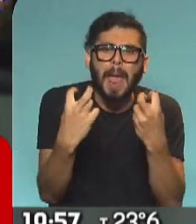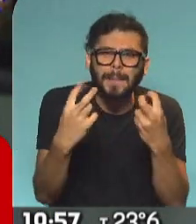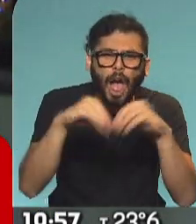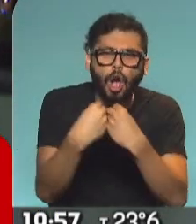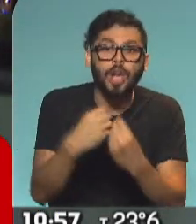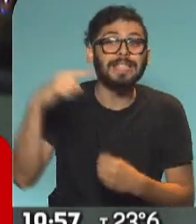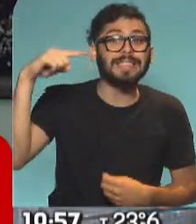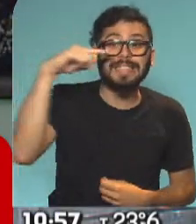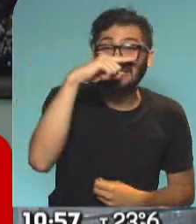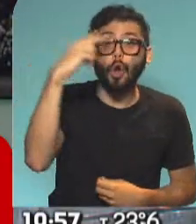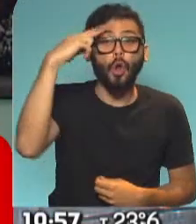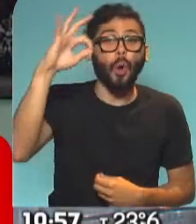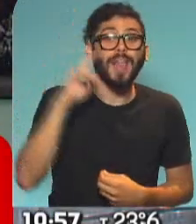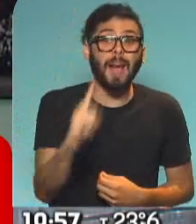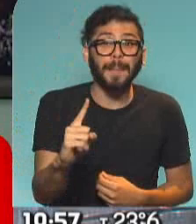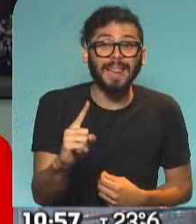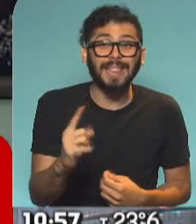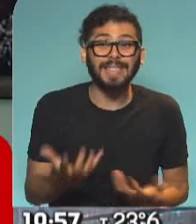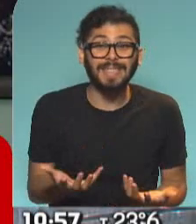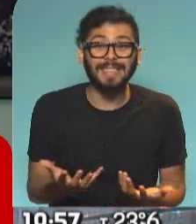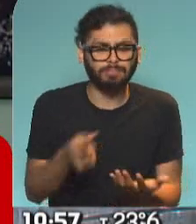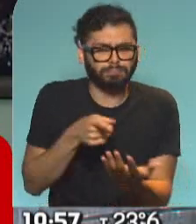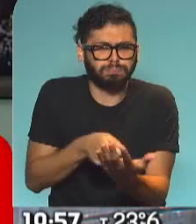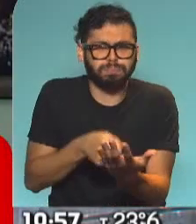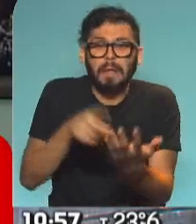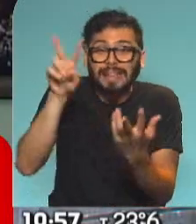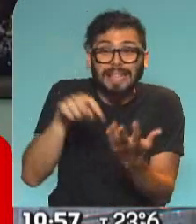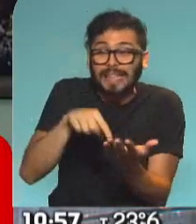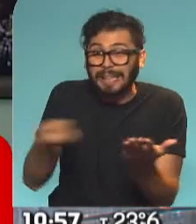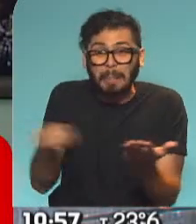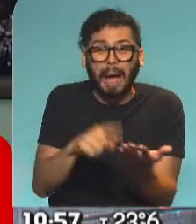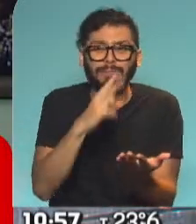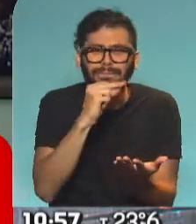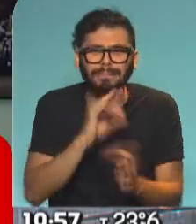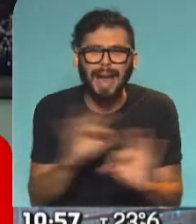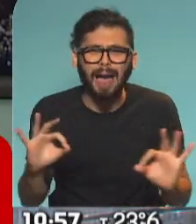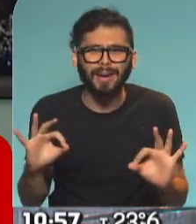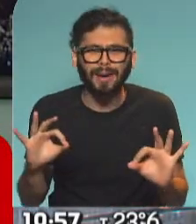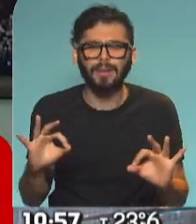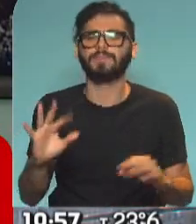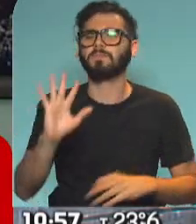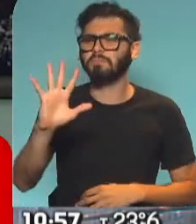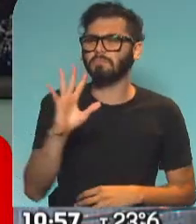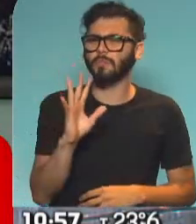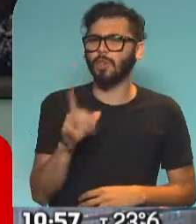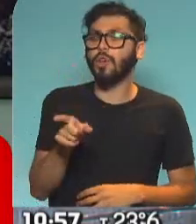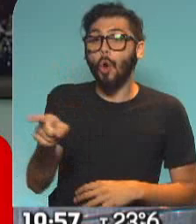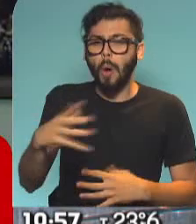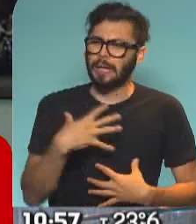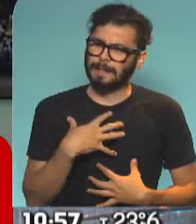Doctor, de más está decir que nosotros, o particularmente, entiendo su